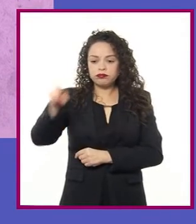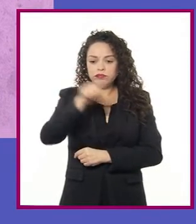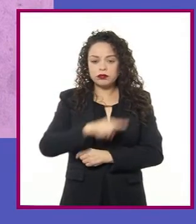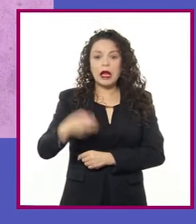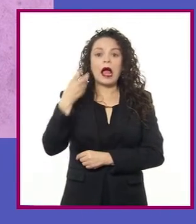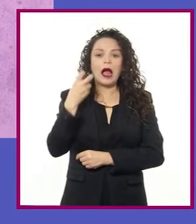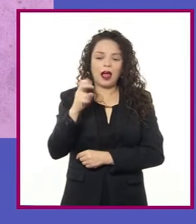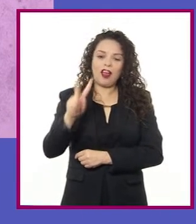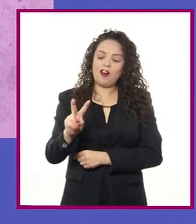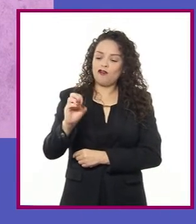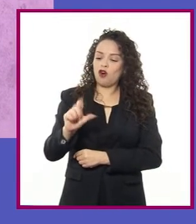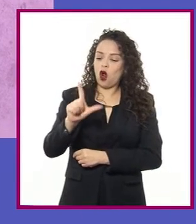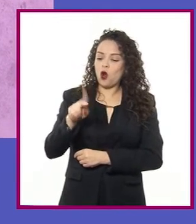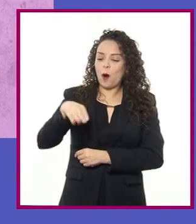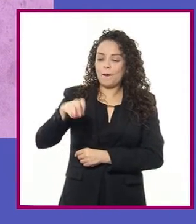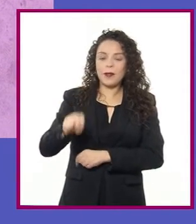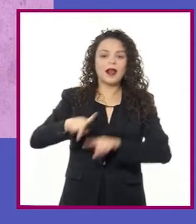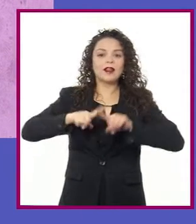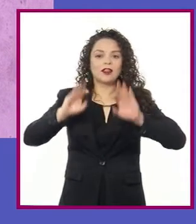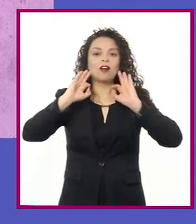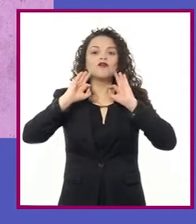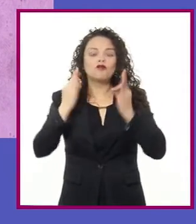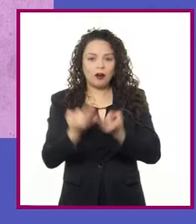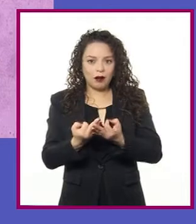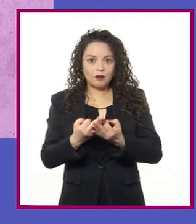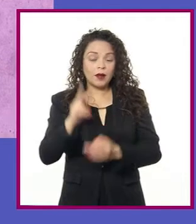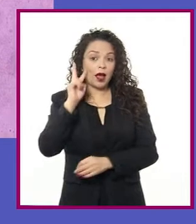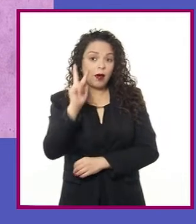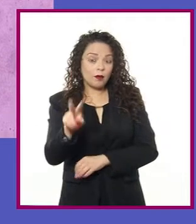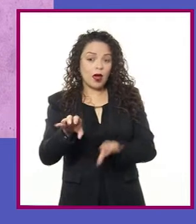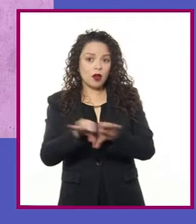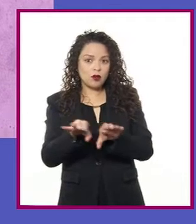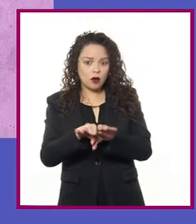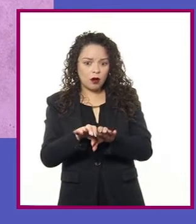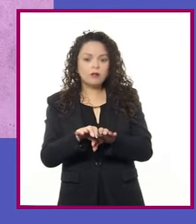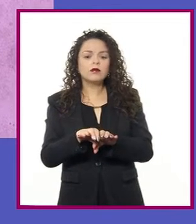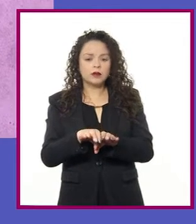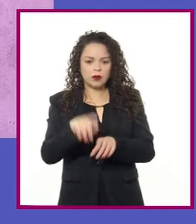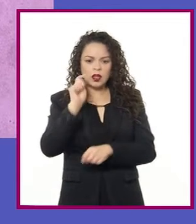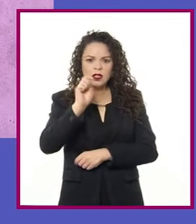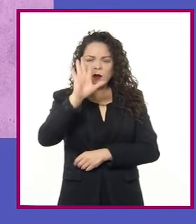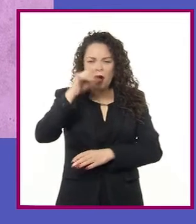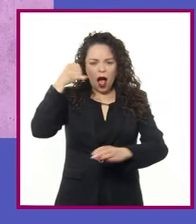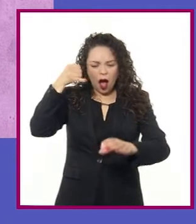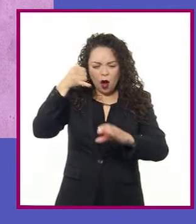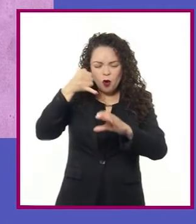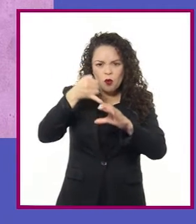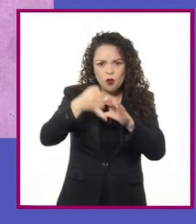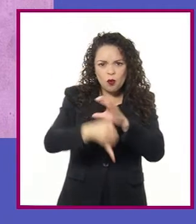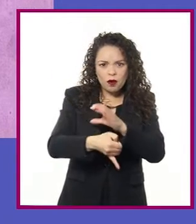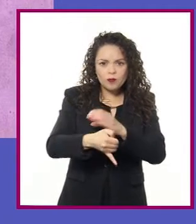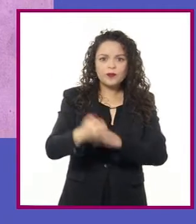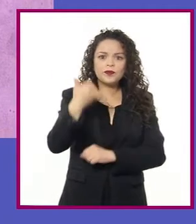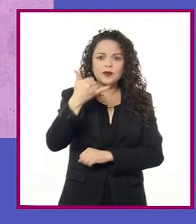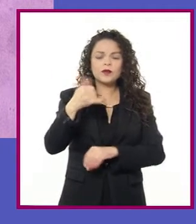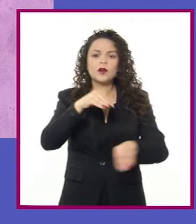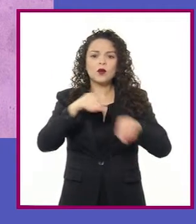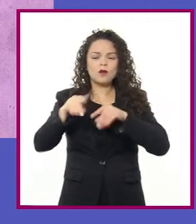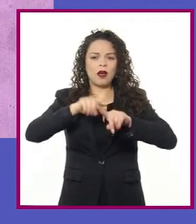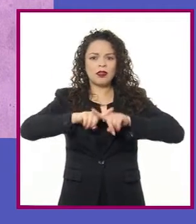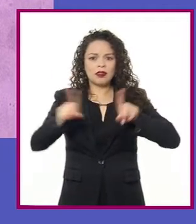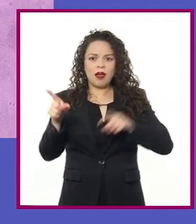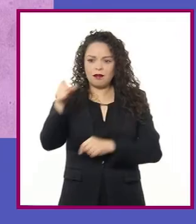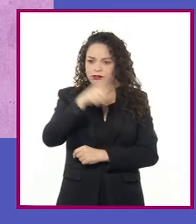Con ello, se pueden crear espacios a través de direcciones cóncavas que forman huecos y de direcciones convexas que